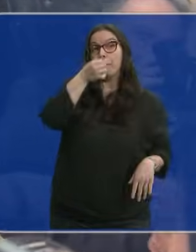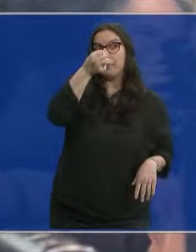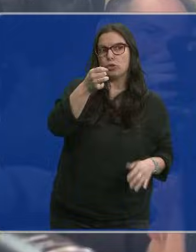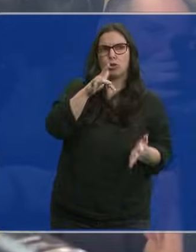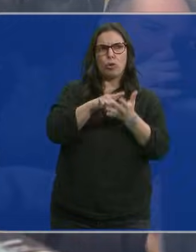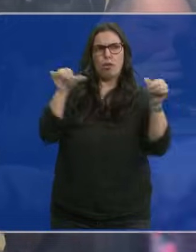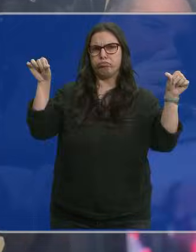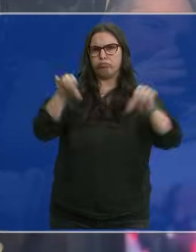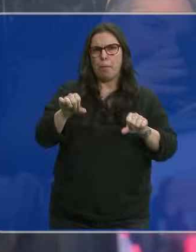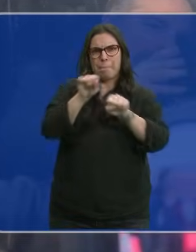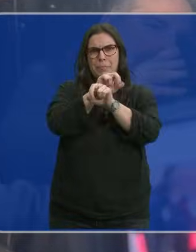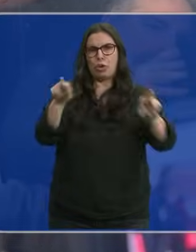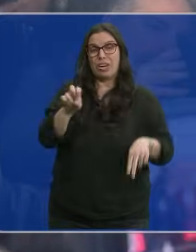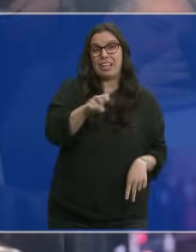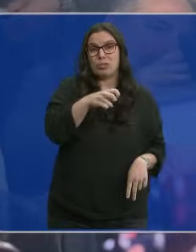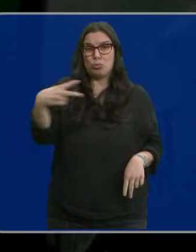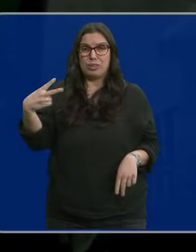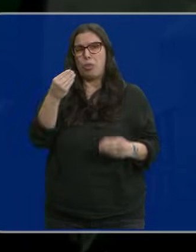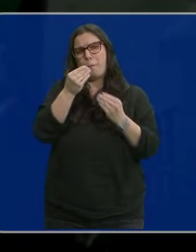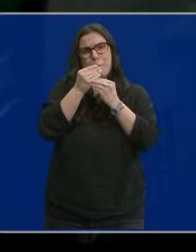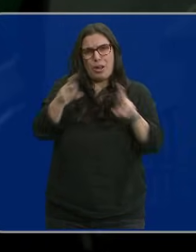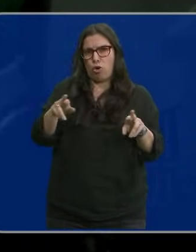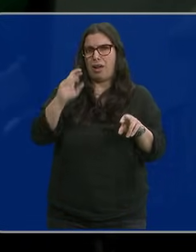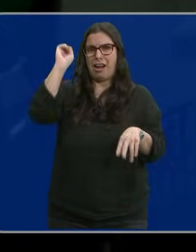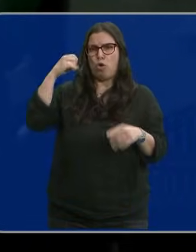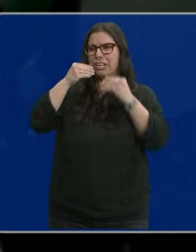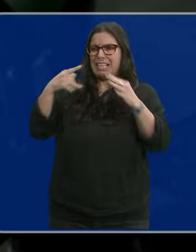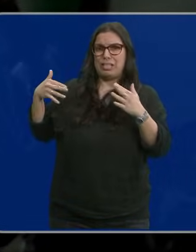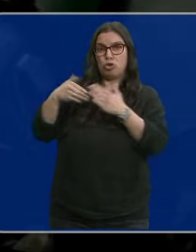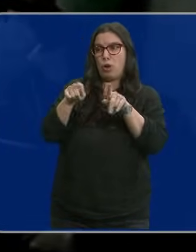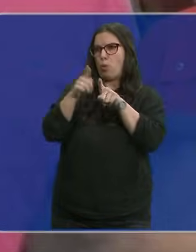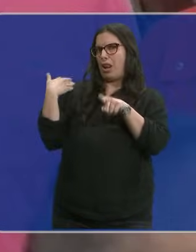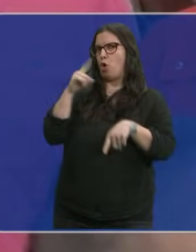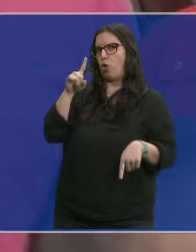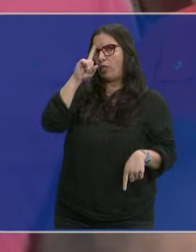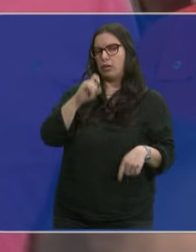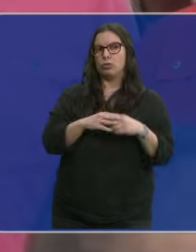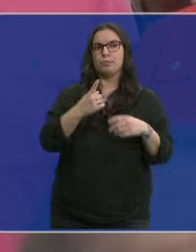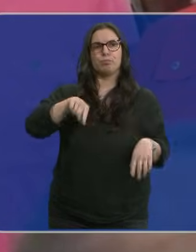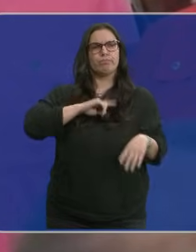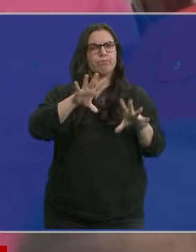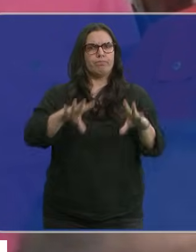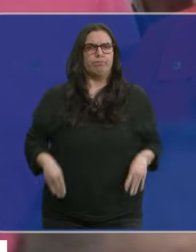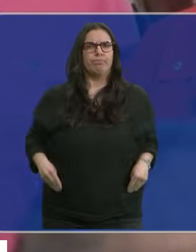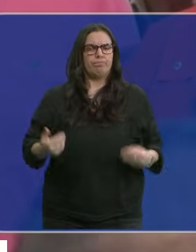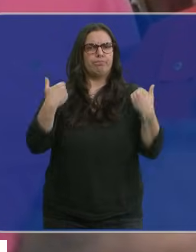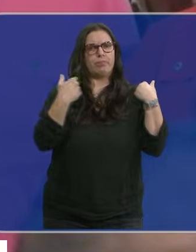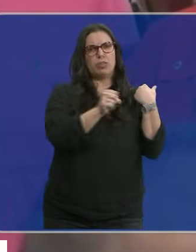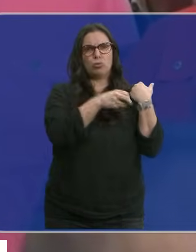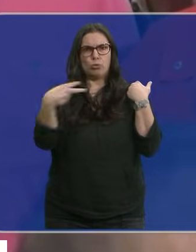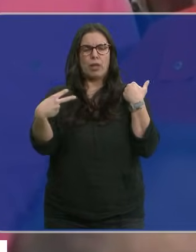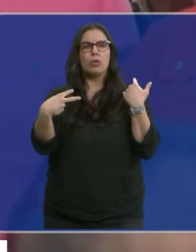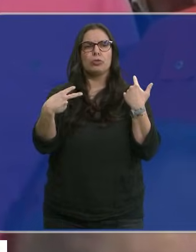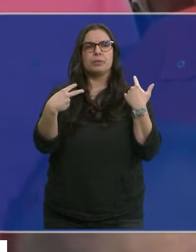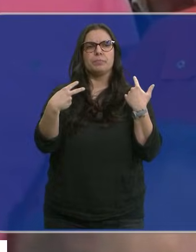protagonizado la mayor caída, iguala el peor resultado de su historia en Aragón, obtenido hace 11 años. Asumimos el resultado de estas